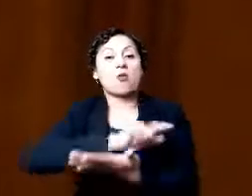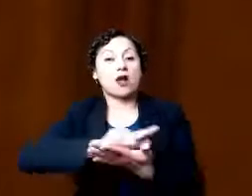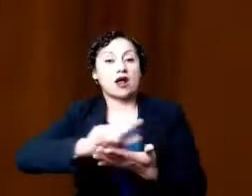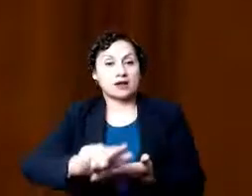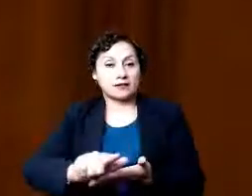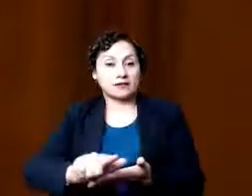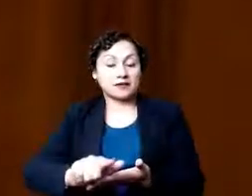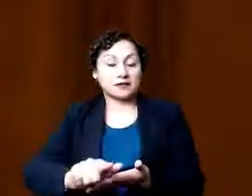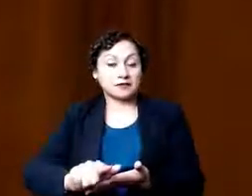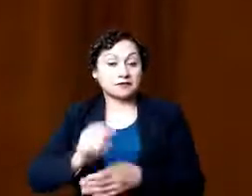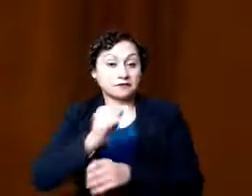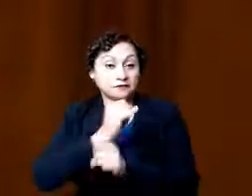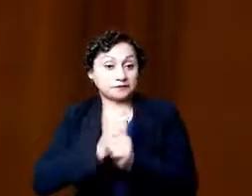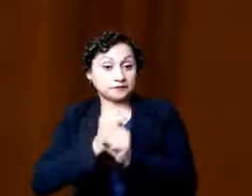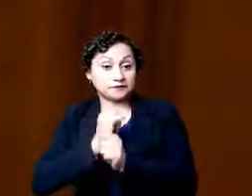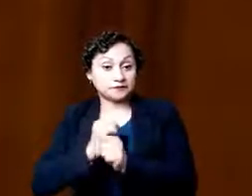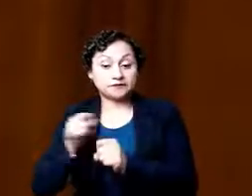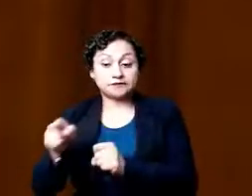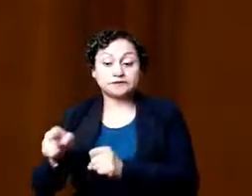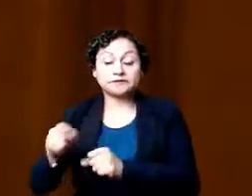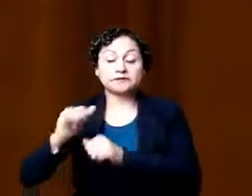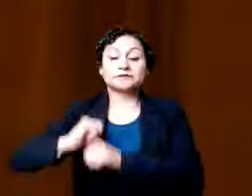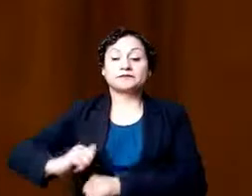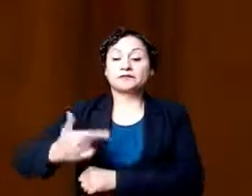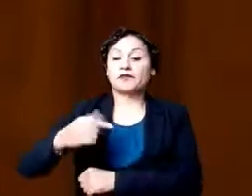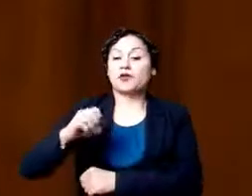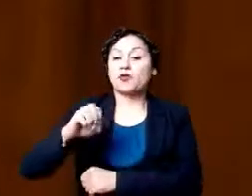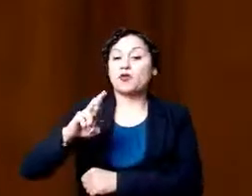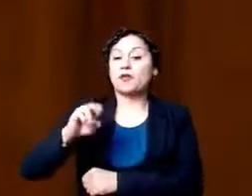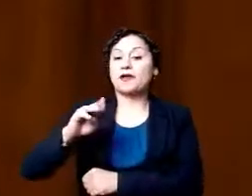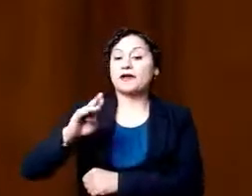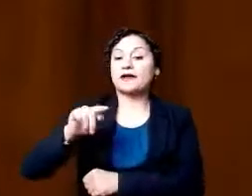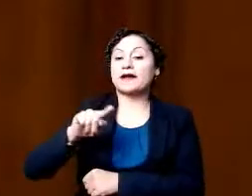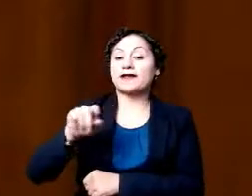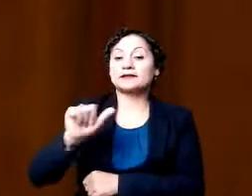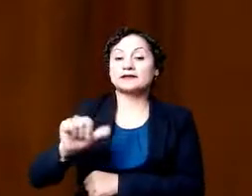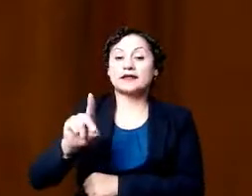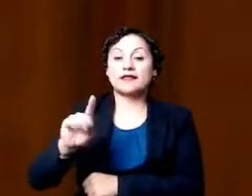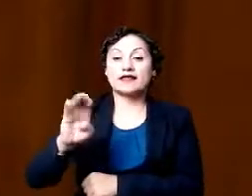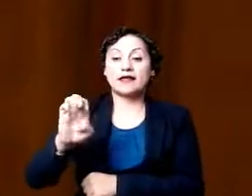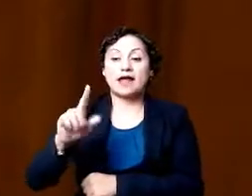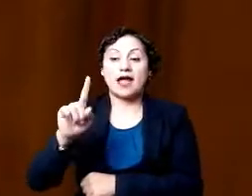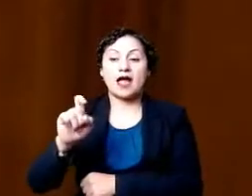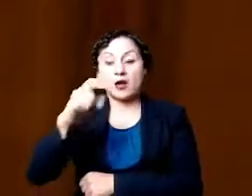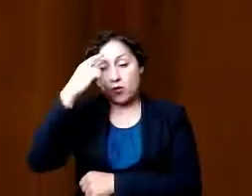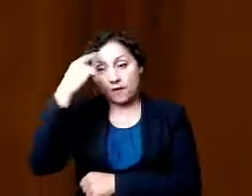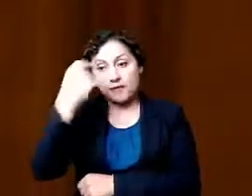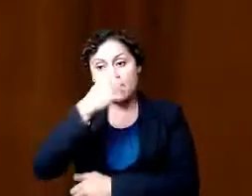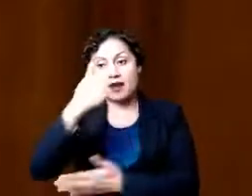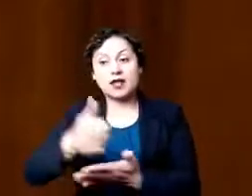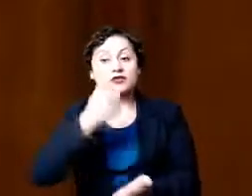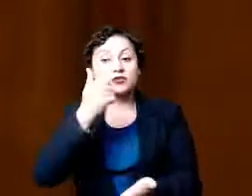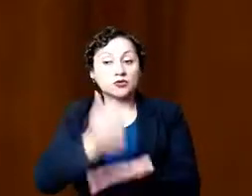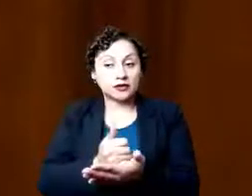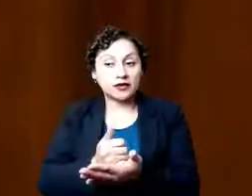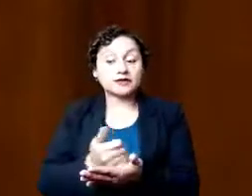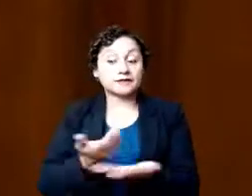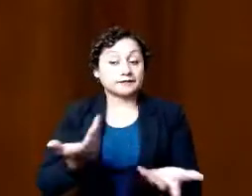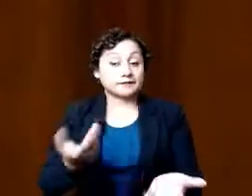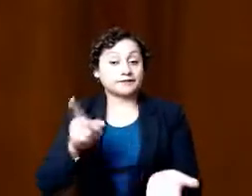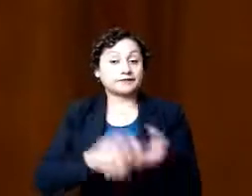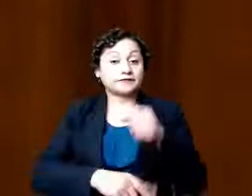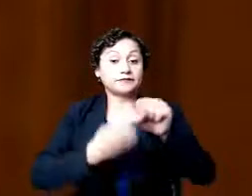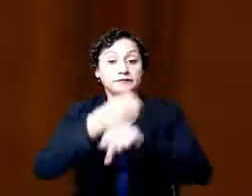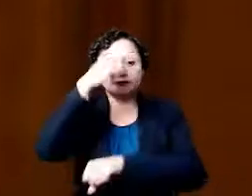reporte gobernanza de agua para las ciudades para ciudades en el Estado de México es una problemática